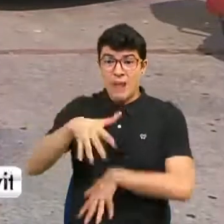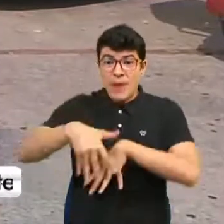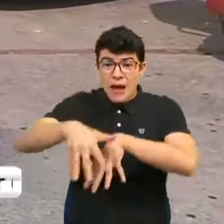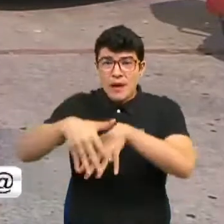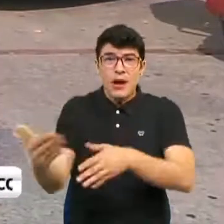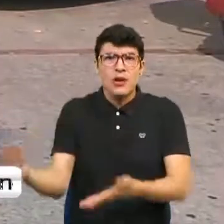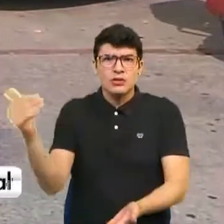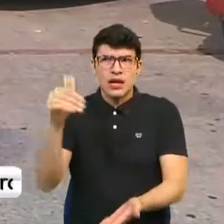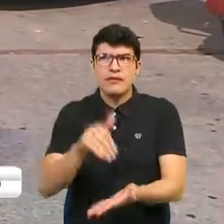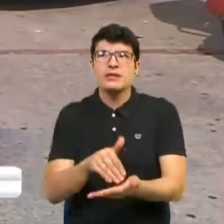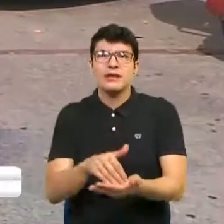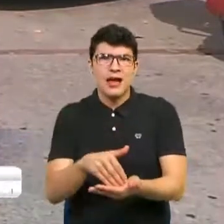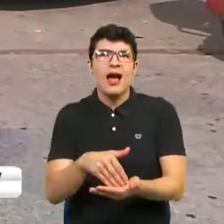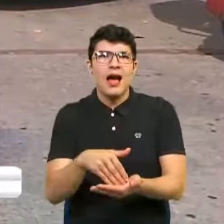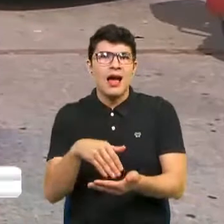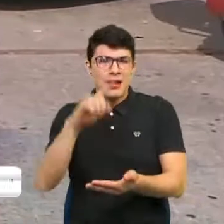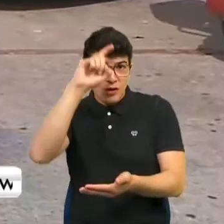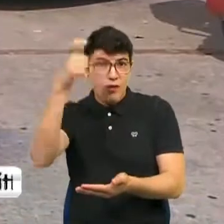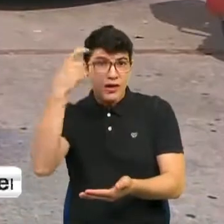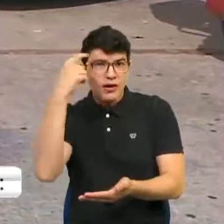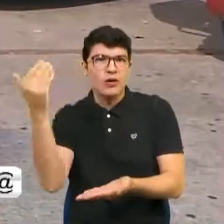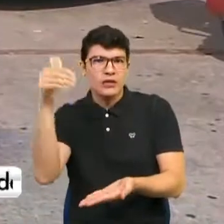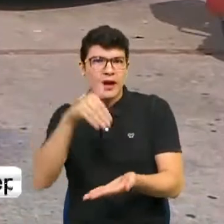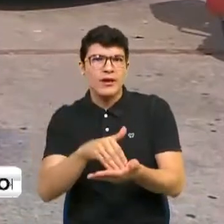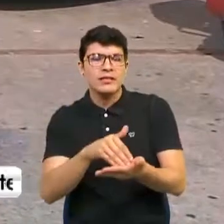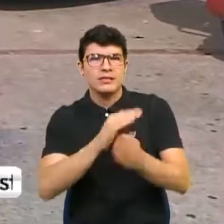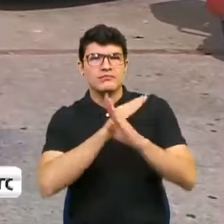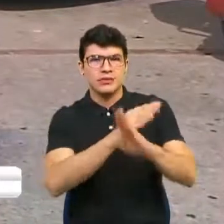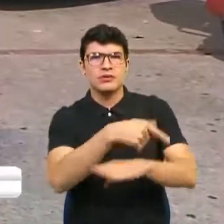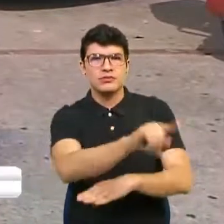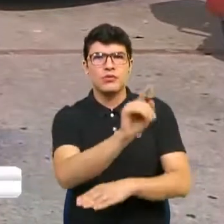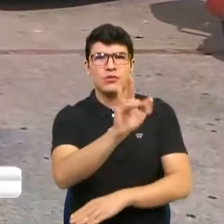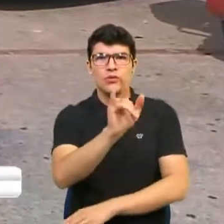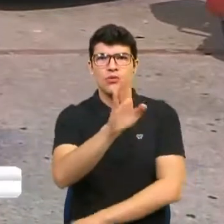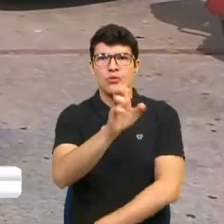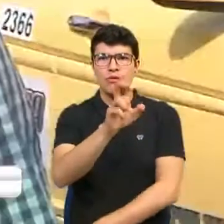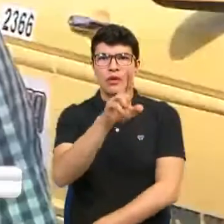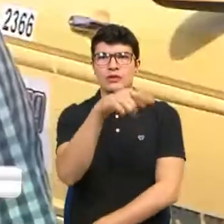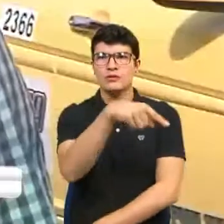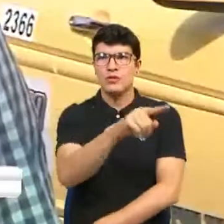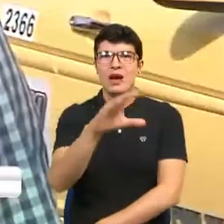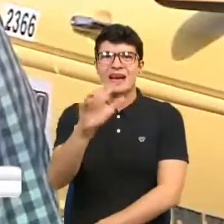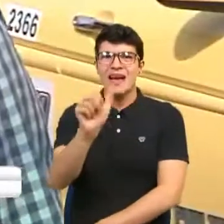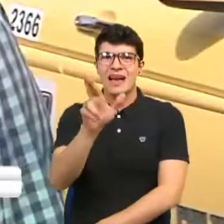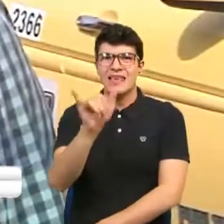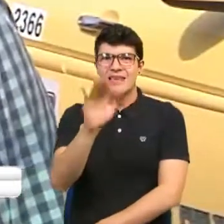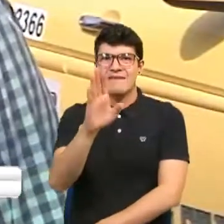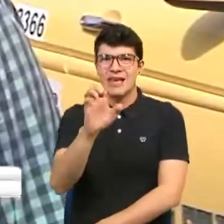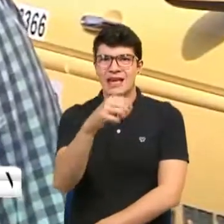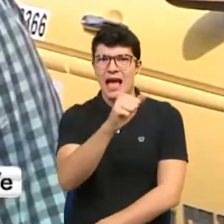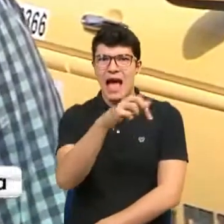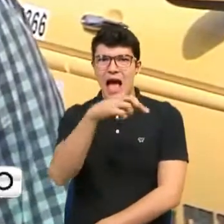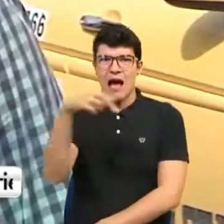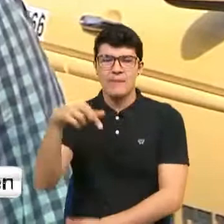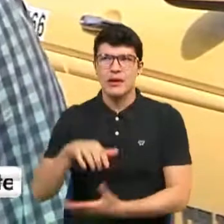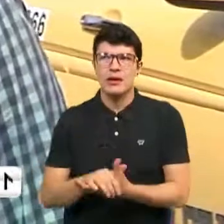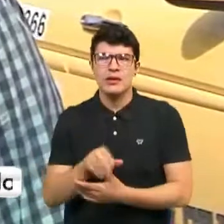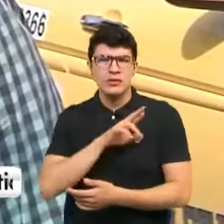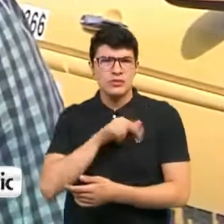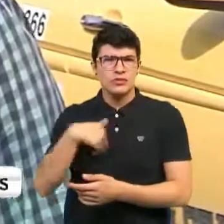nuevamente, volvieron nuevamente a sancionar, pero esta vez a la aplicación Cadivi. Nosotros nos hacíamos hace unos